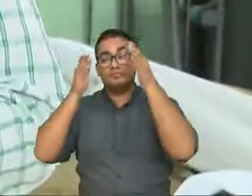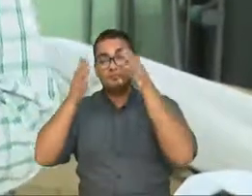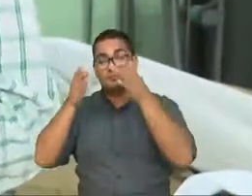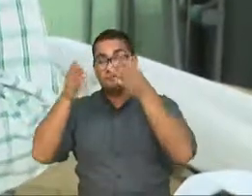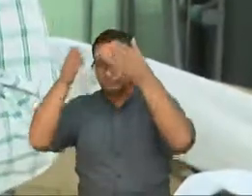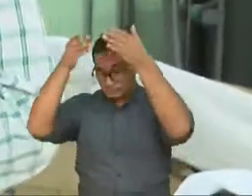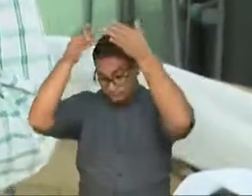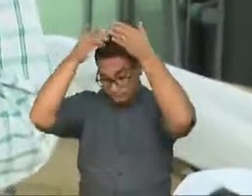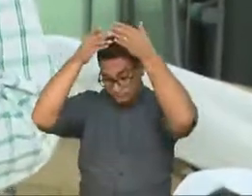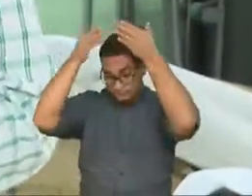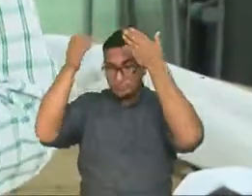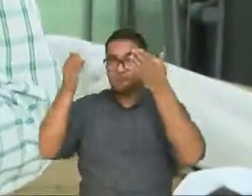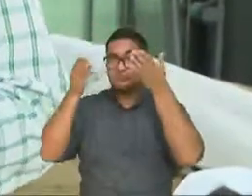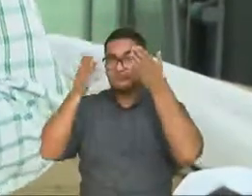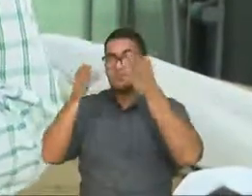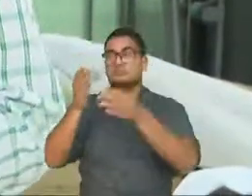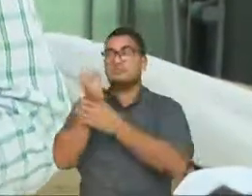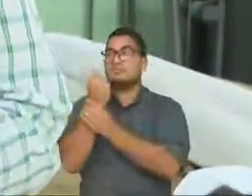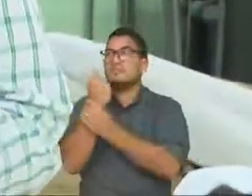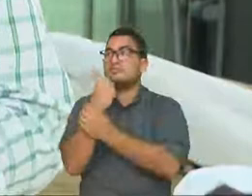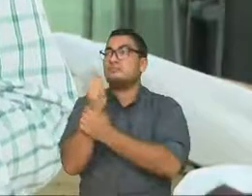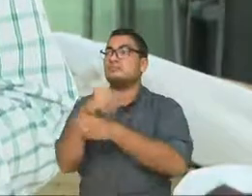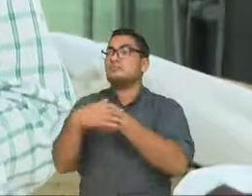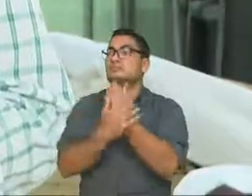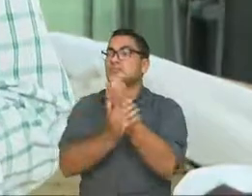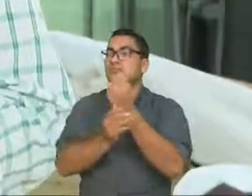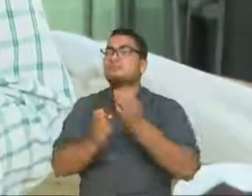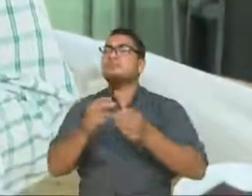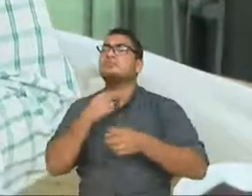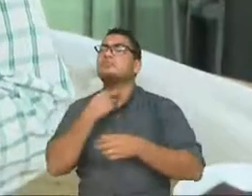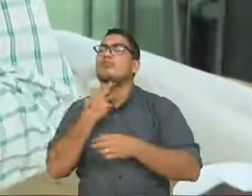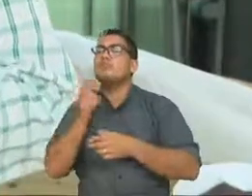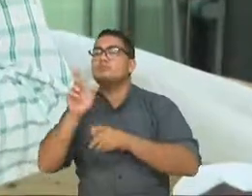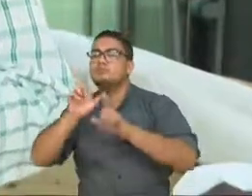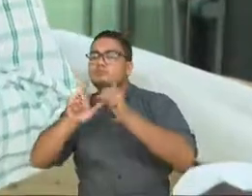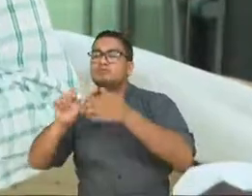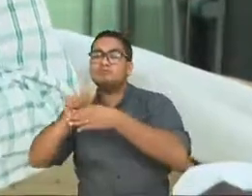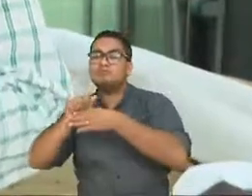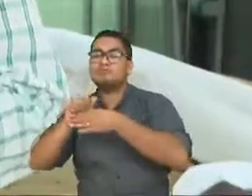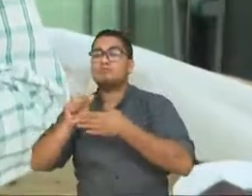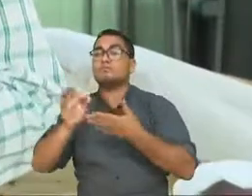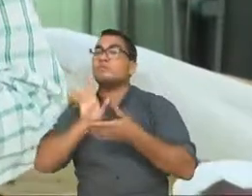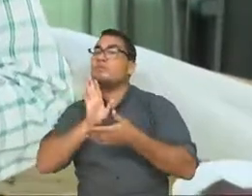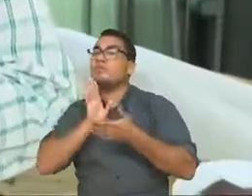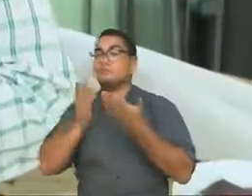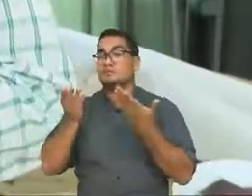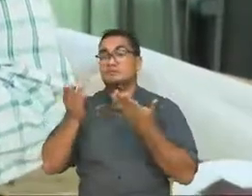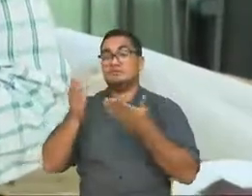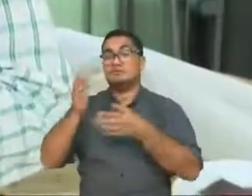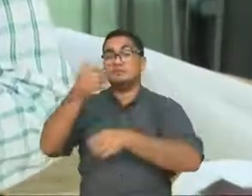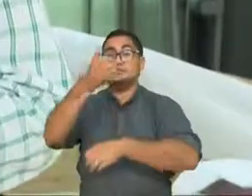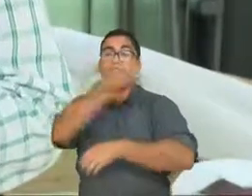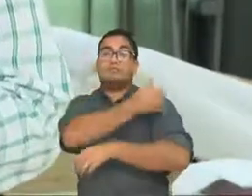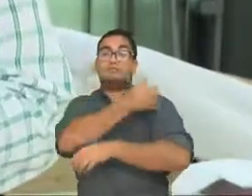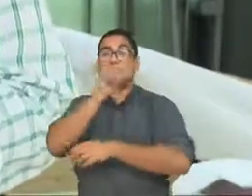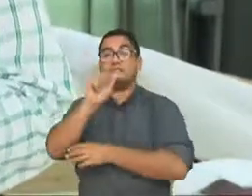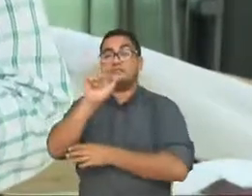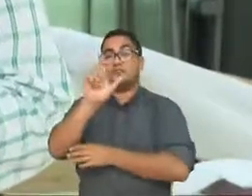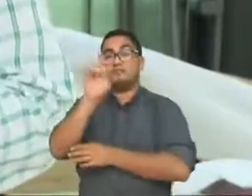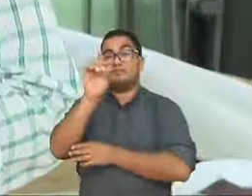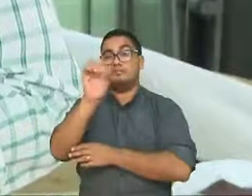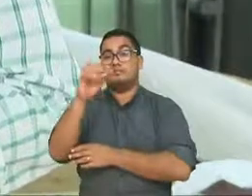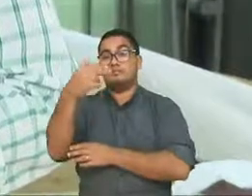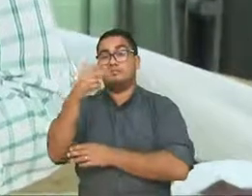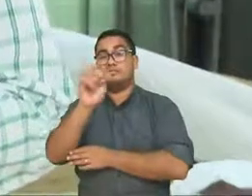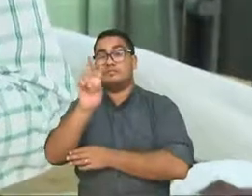enfermería, el personal de fisiatría, de lenguaje, del Hospital Aldo Chavarría, en la atención, en la rehabilitación